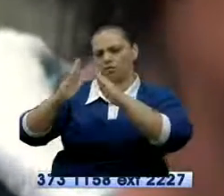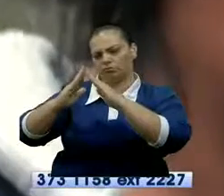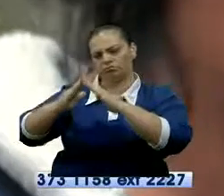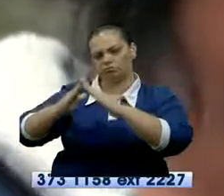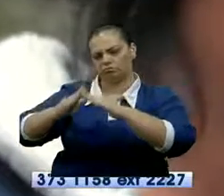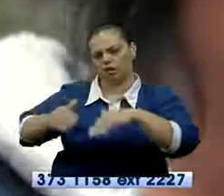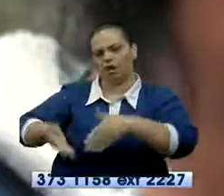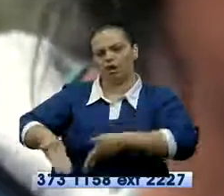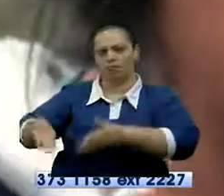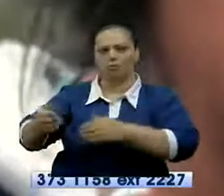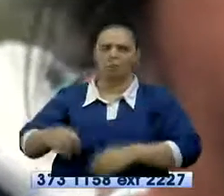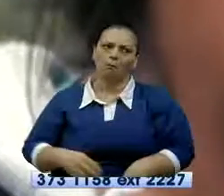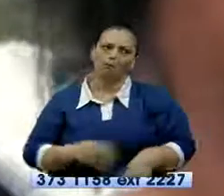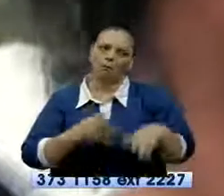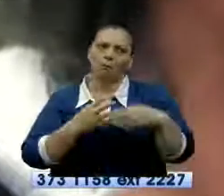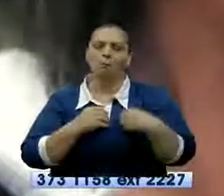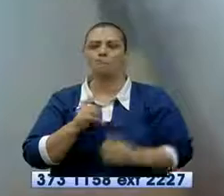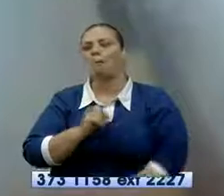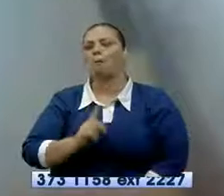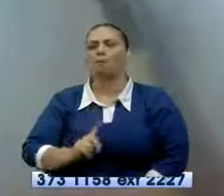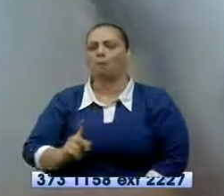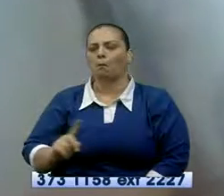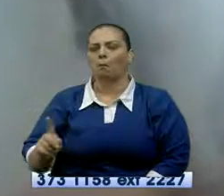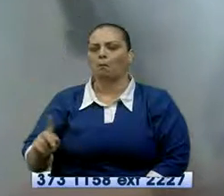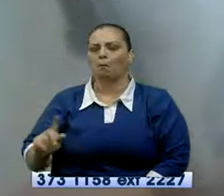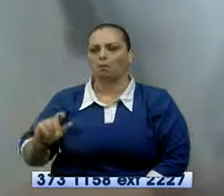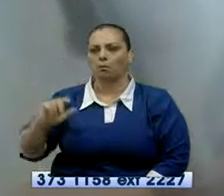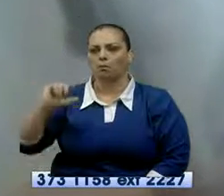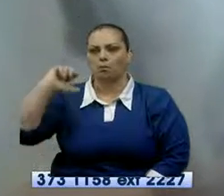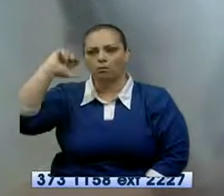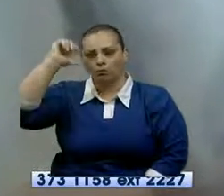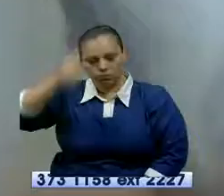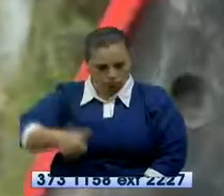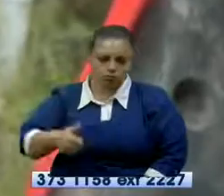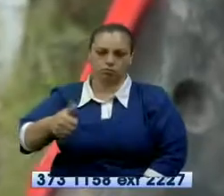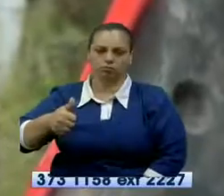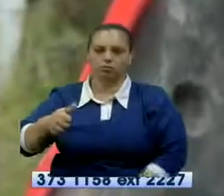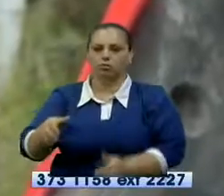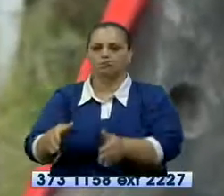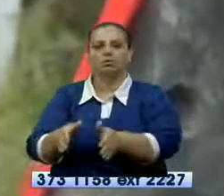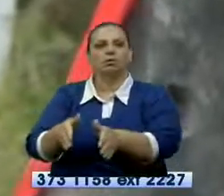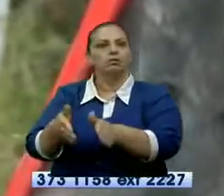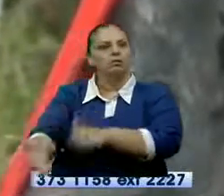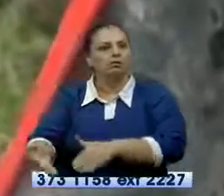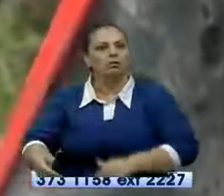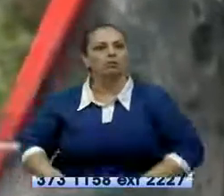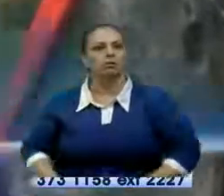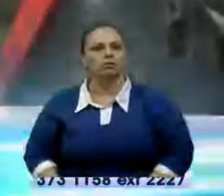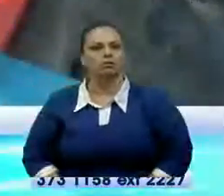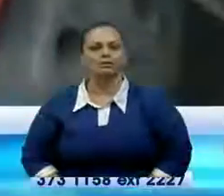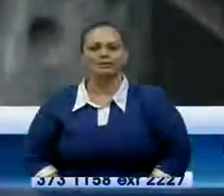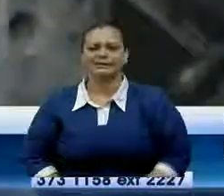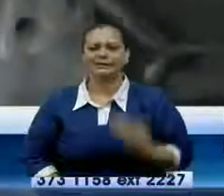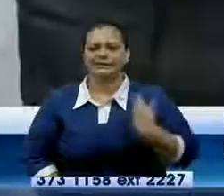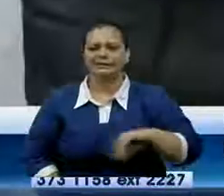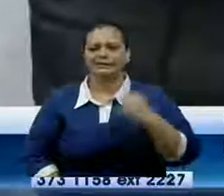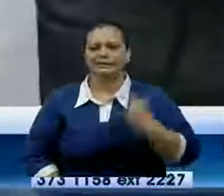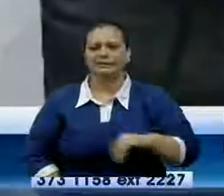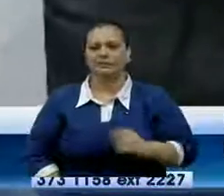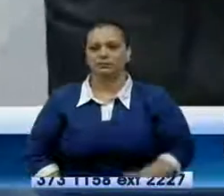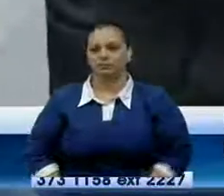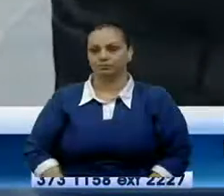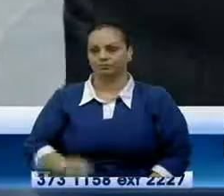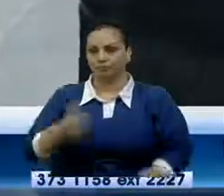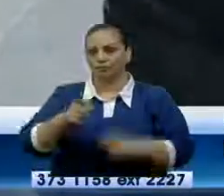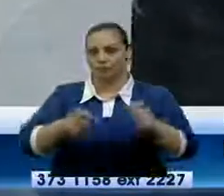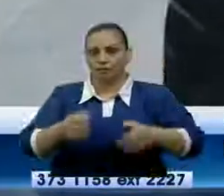partida de Luis P. de 22 años de edad, quien un día antes de su muerte se accidentó en esta motocicleta con su mejor amigo. Cuentan